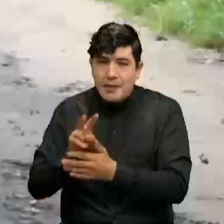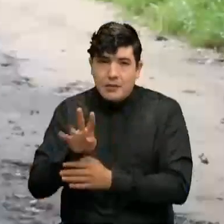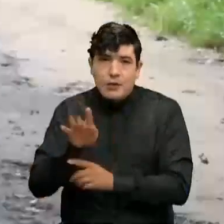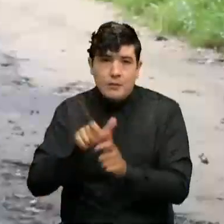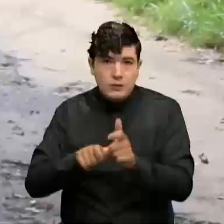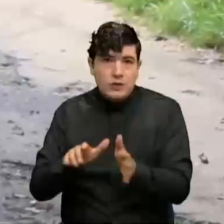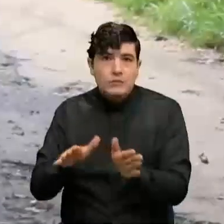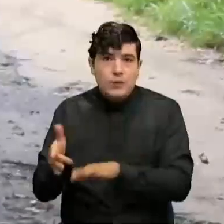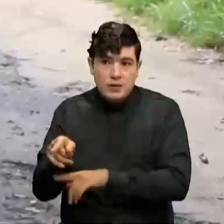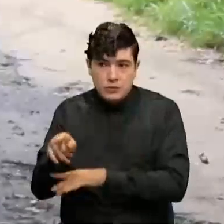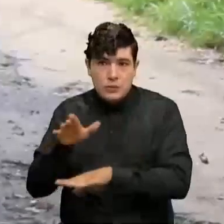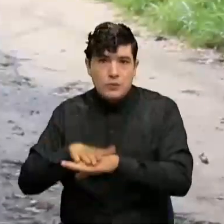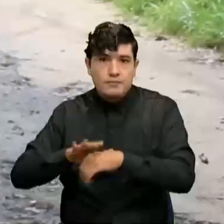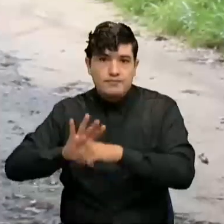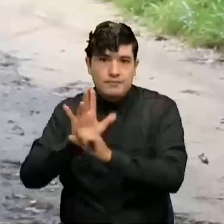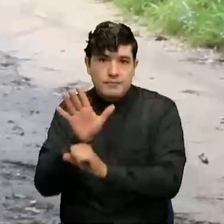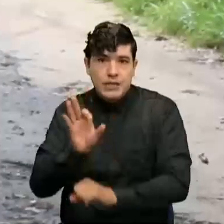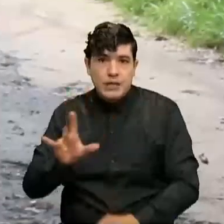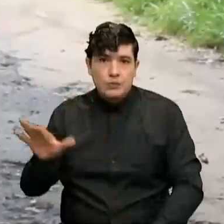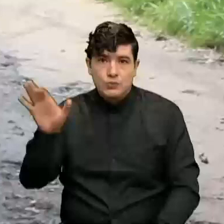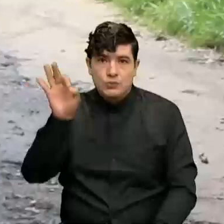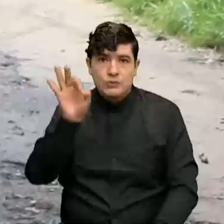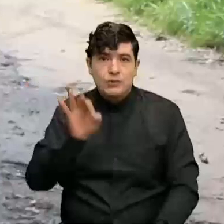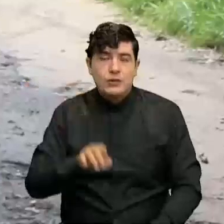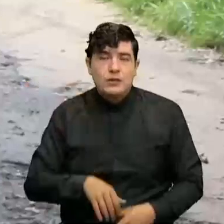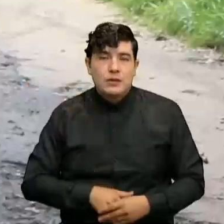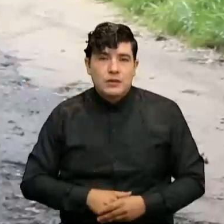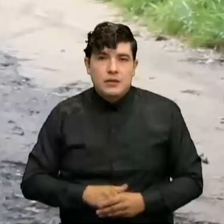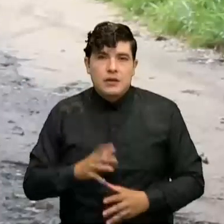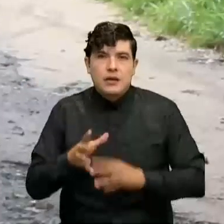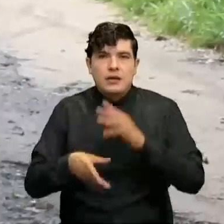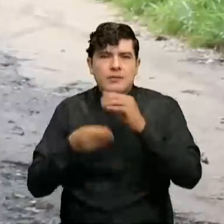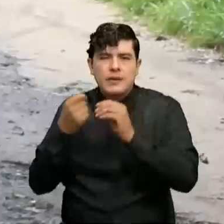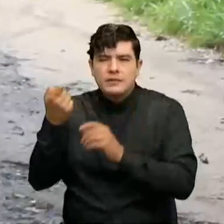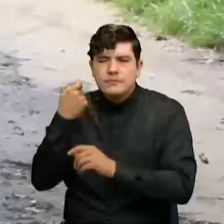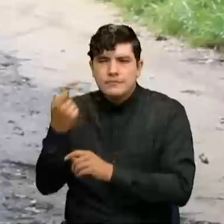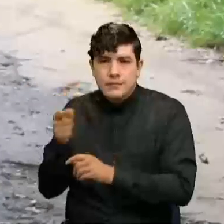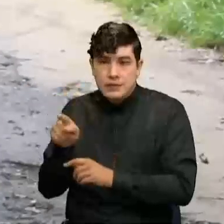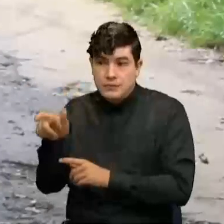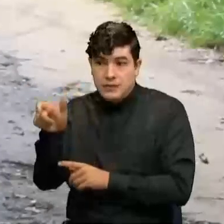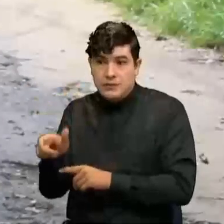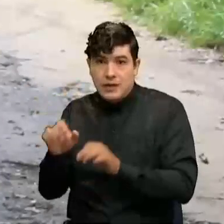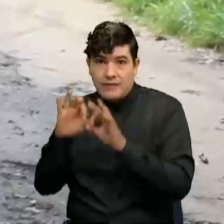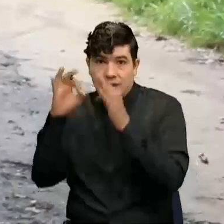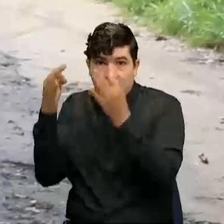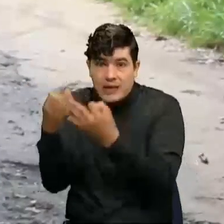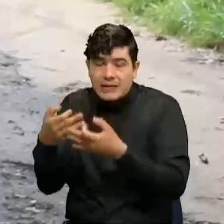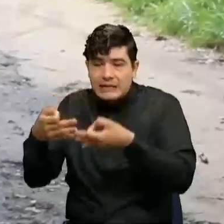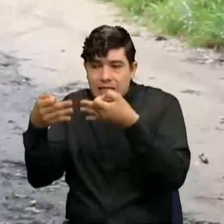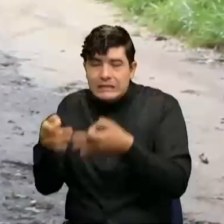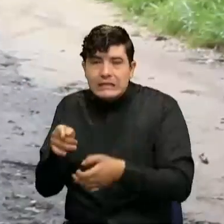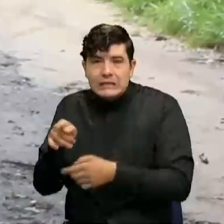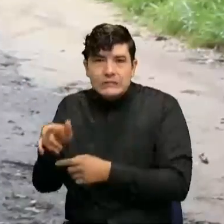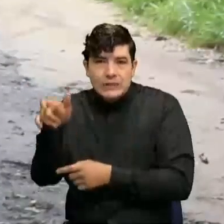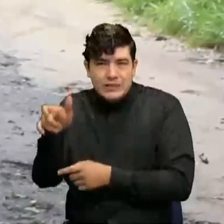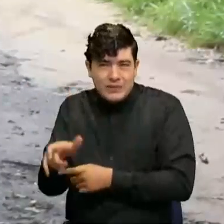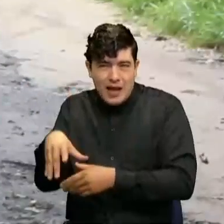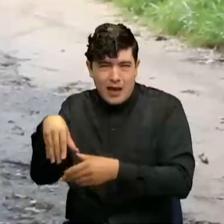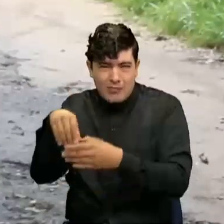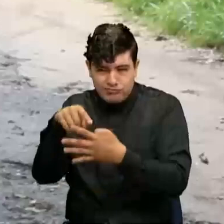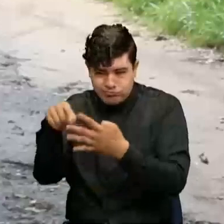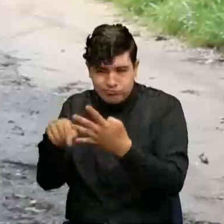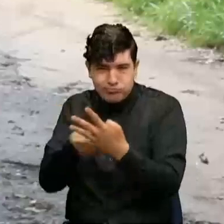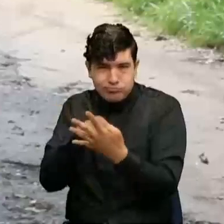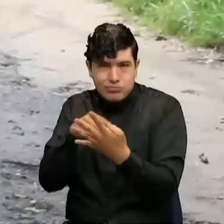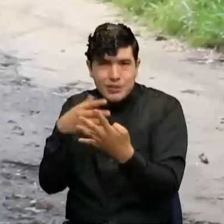virus. Y ante esto es importante resaltar que en las últimas horas uno de los familiares ha confirmado el fallecimiento de una de estas personas